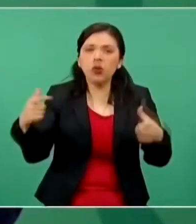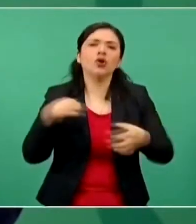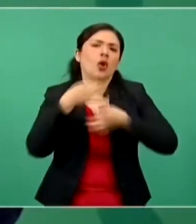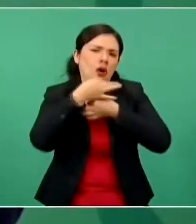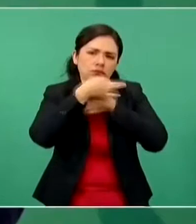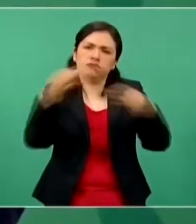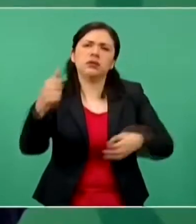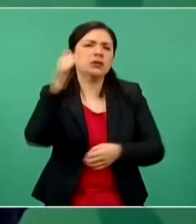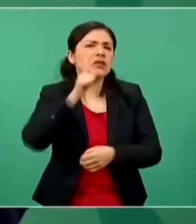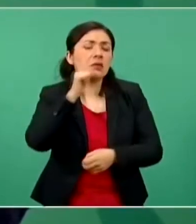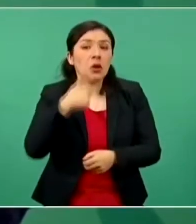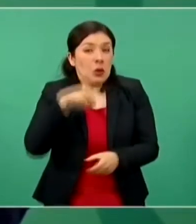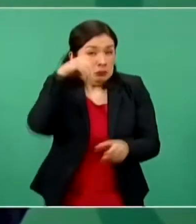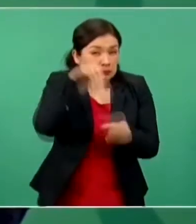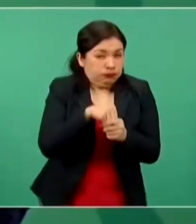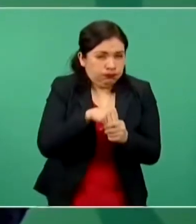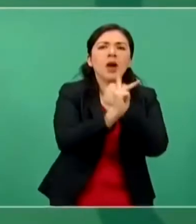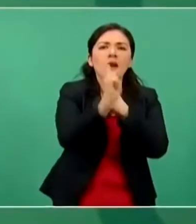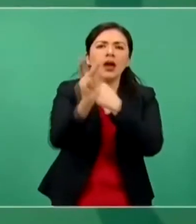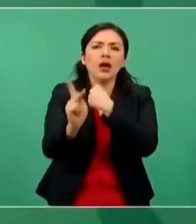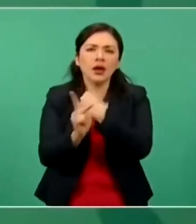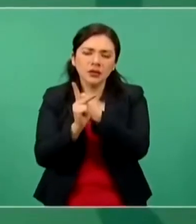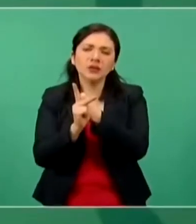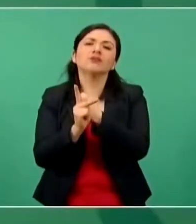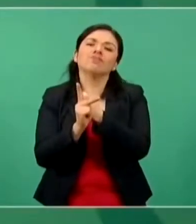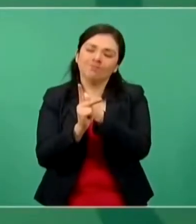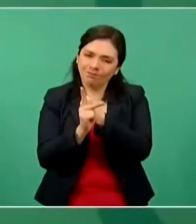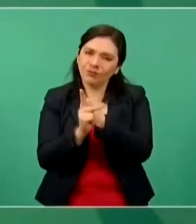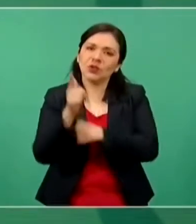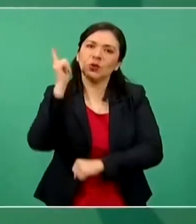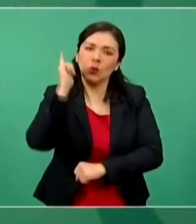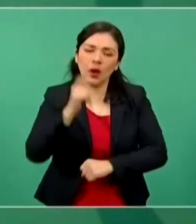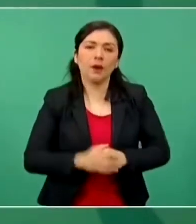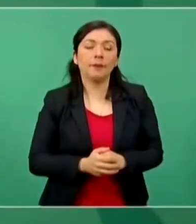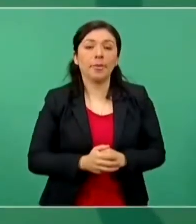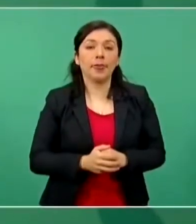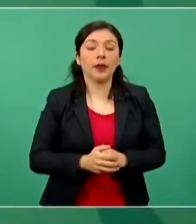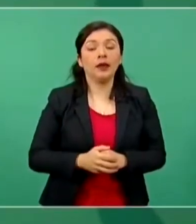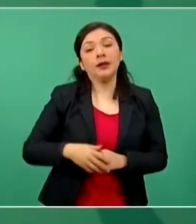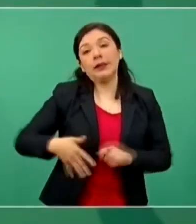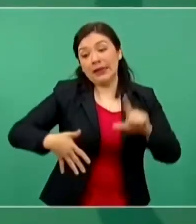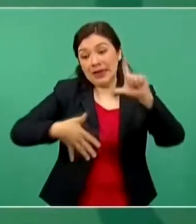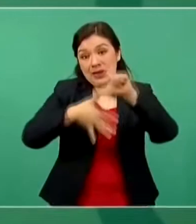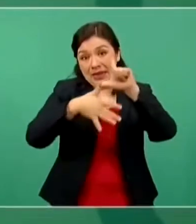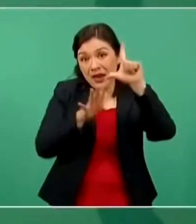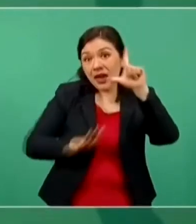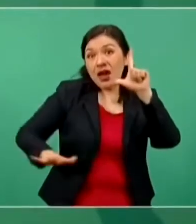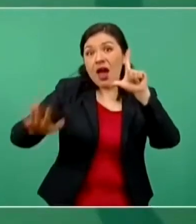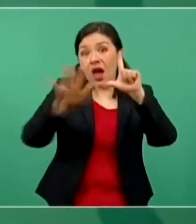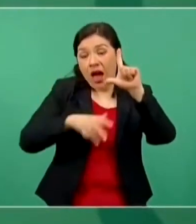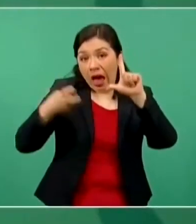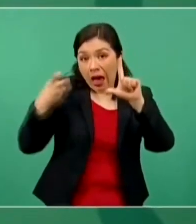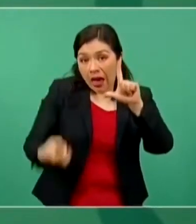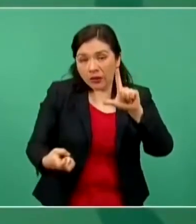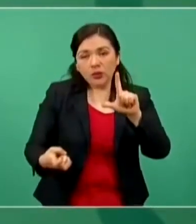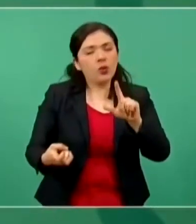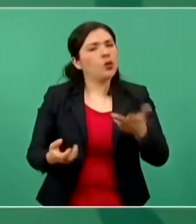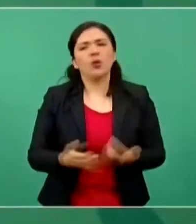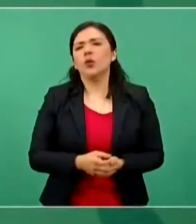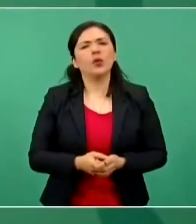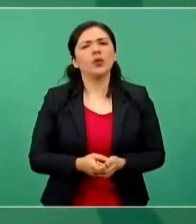Nunca hemos ocultado nada, nunca. En el caso de América Latina, no hay